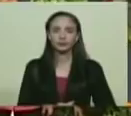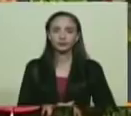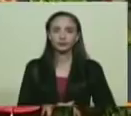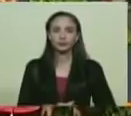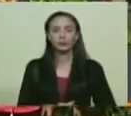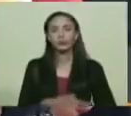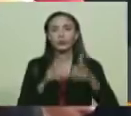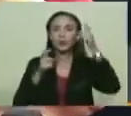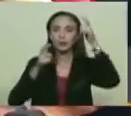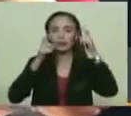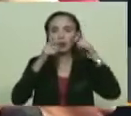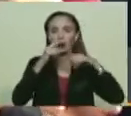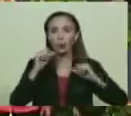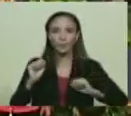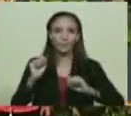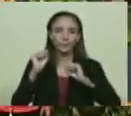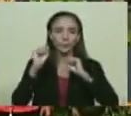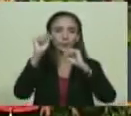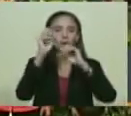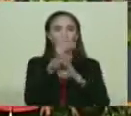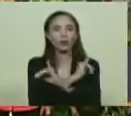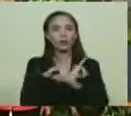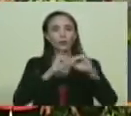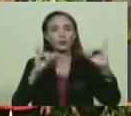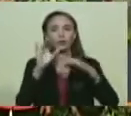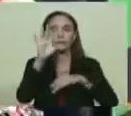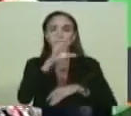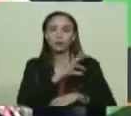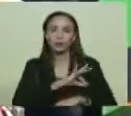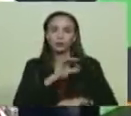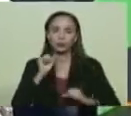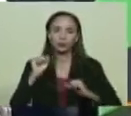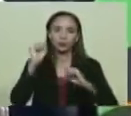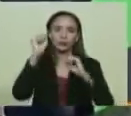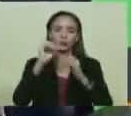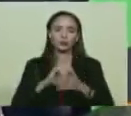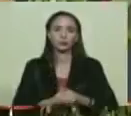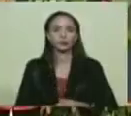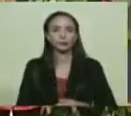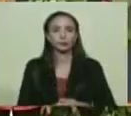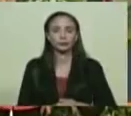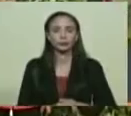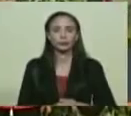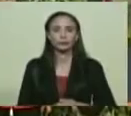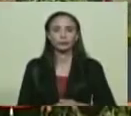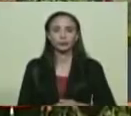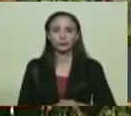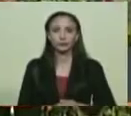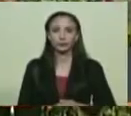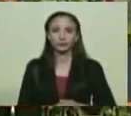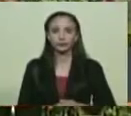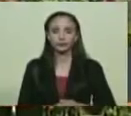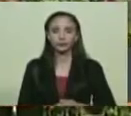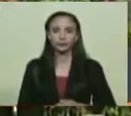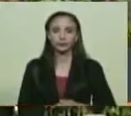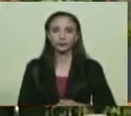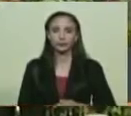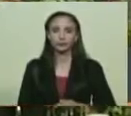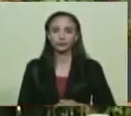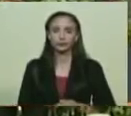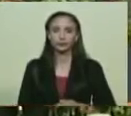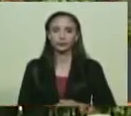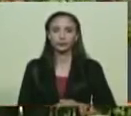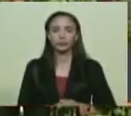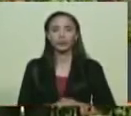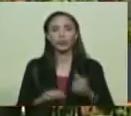Chávez vive. La patria sigue. Independencia y patria socialista. Viviremos y venceremos. El sol de Venezuela nace en el Esequibo. Nace en el Esequibo.